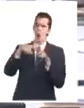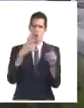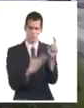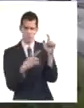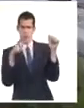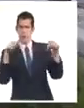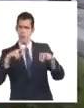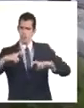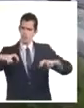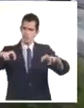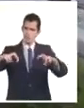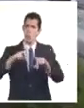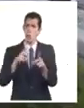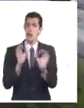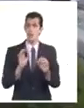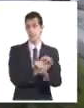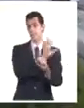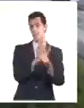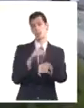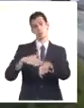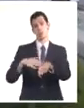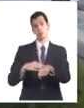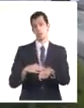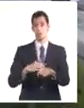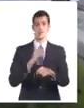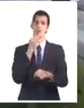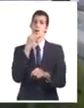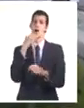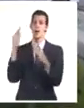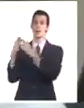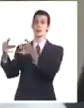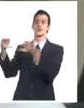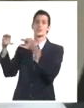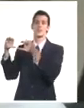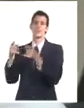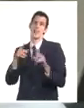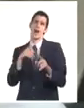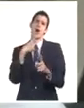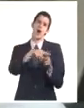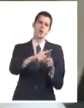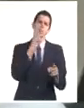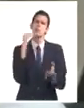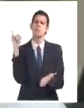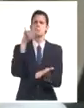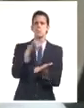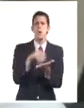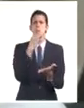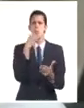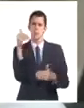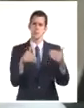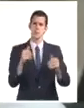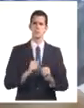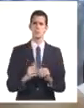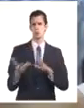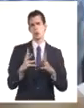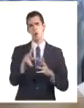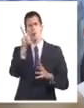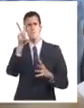aislamiento físico al que obligó la pandemia de COVID-19 y cuenta con la participación de una veintena de